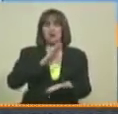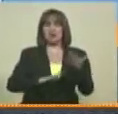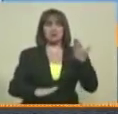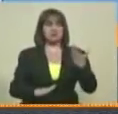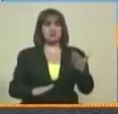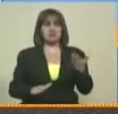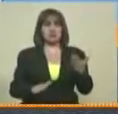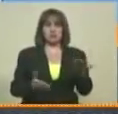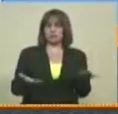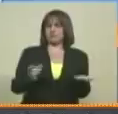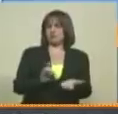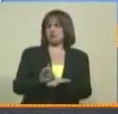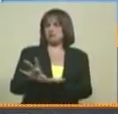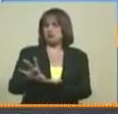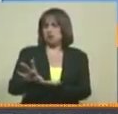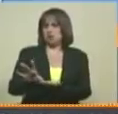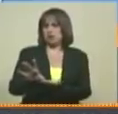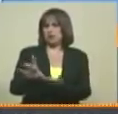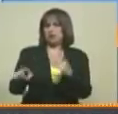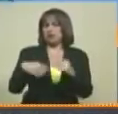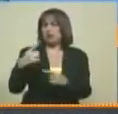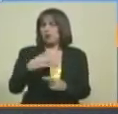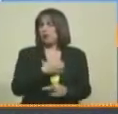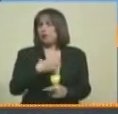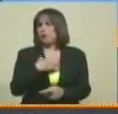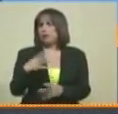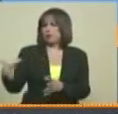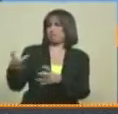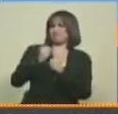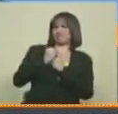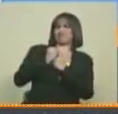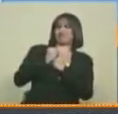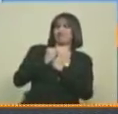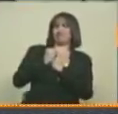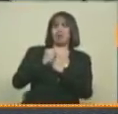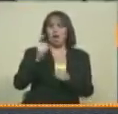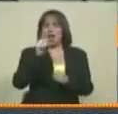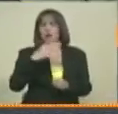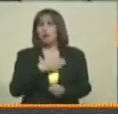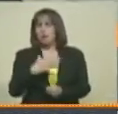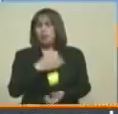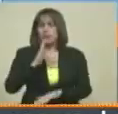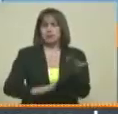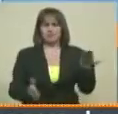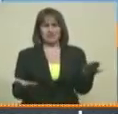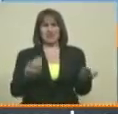Nos quieren expulsar y como no pueden, nos secuestran. Ah, no nos podemos ir.